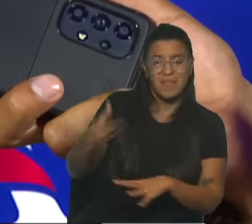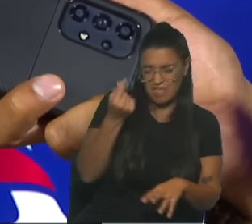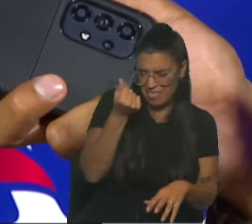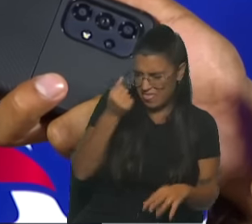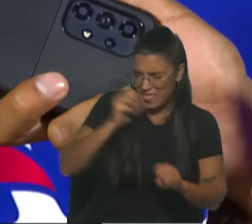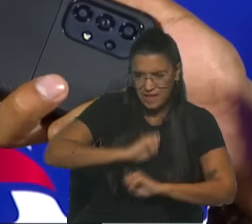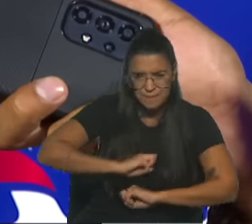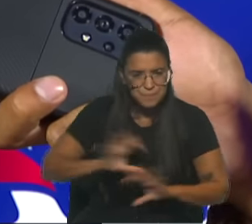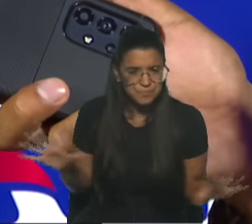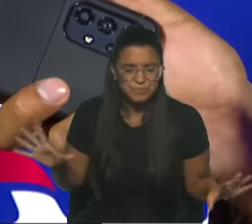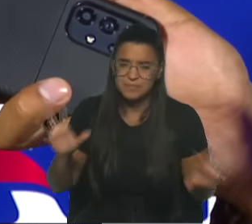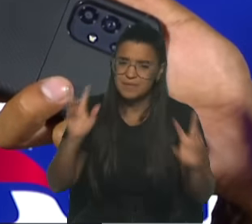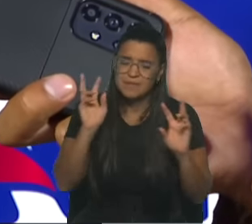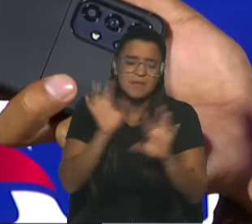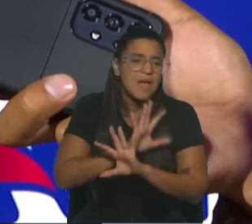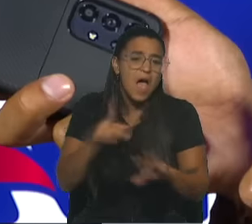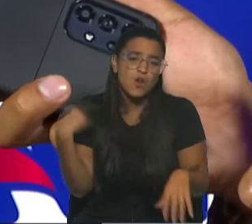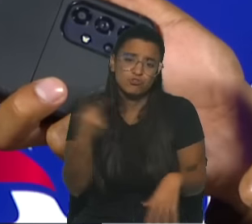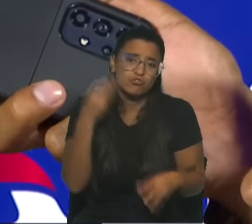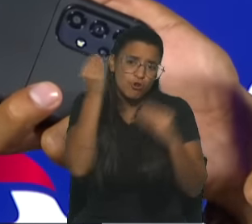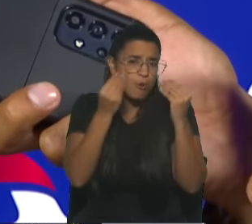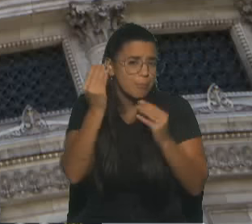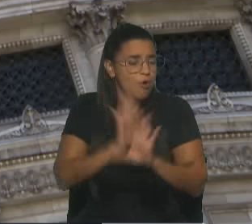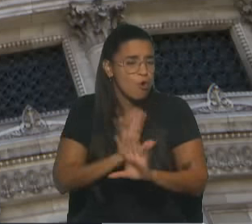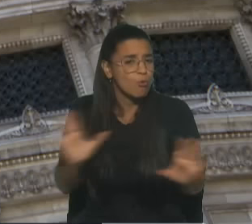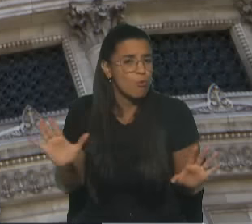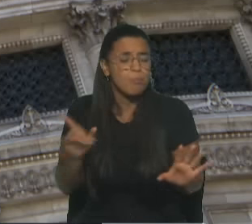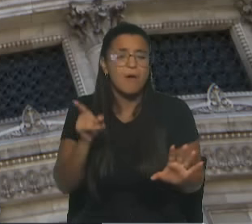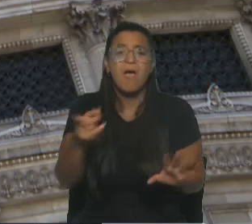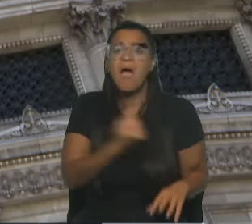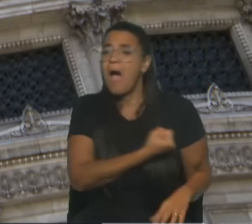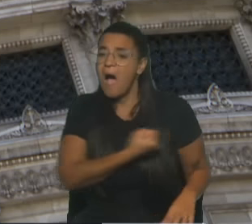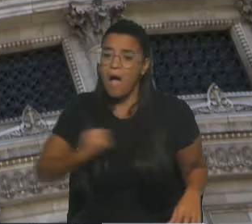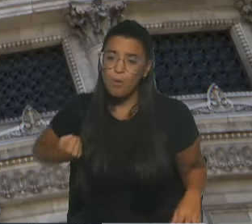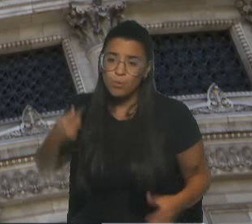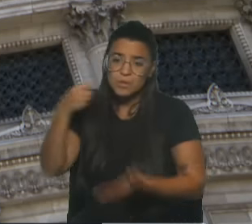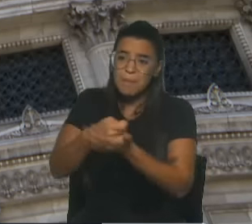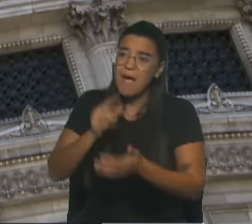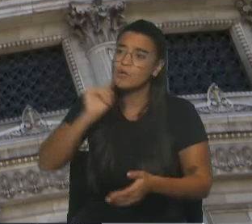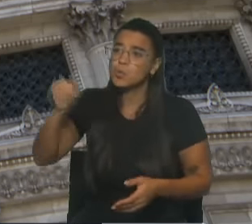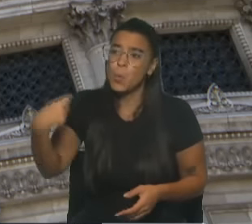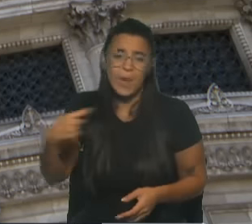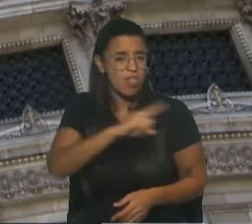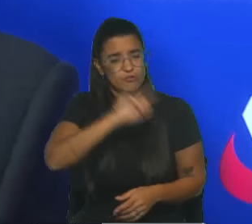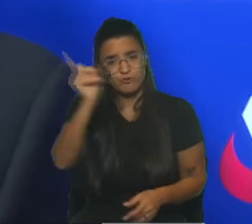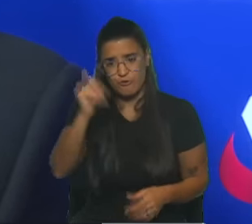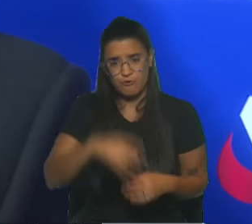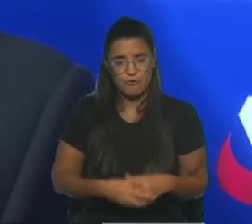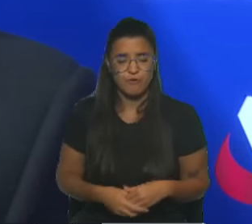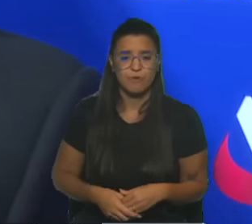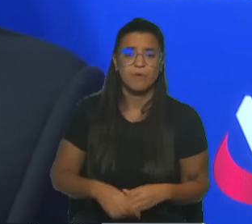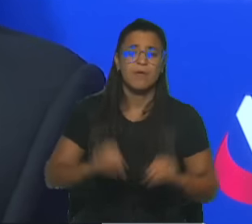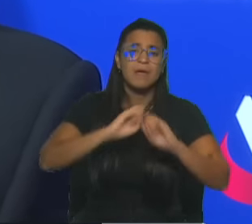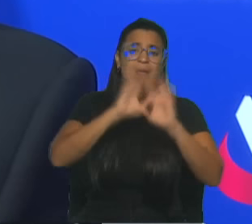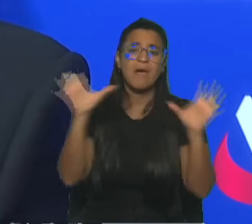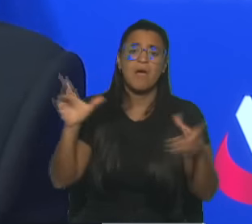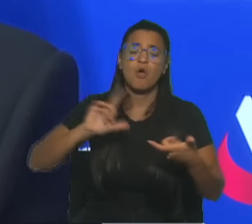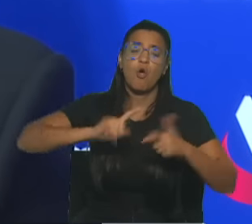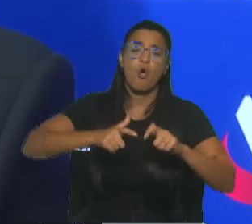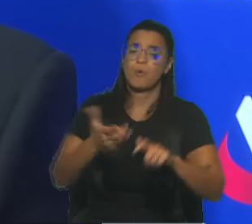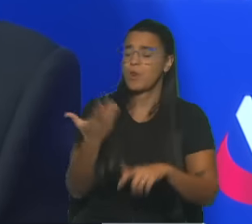es realmente alarmante y a nosotros nos preocupa y nos parece que el ajuste no lo deben pagar los jubilados en Argentina está claro que la fórmula del gobierno anterior